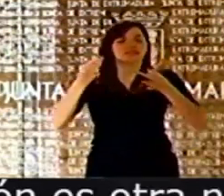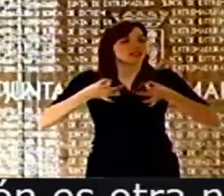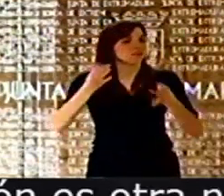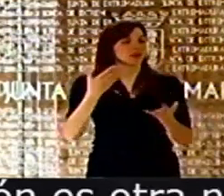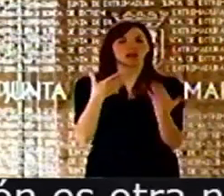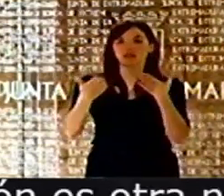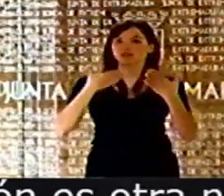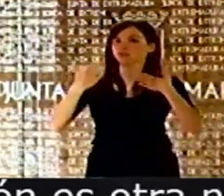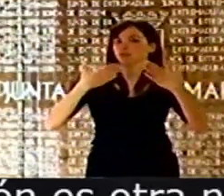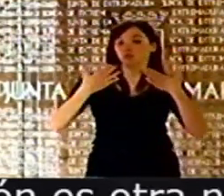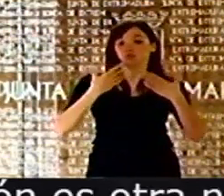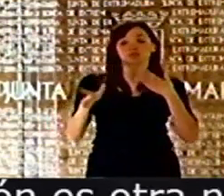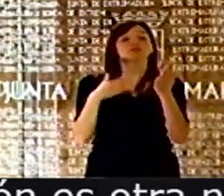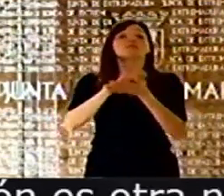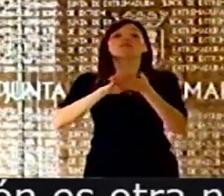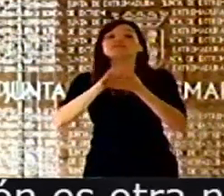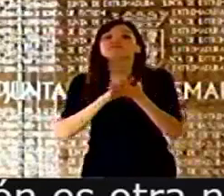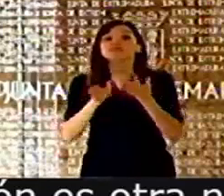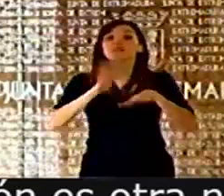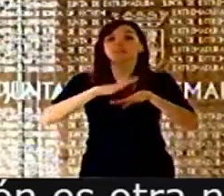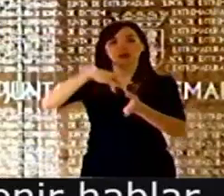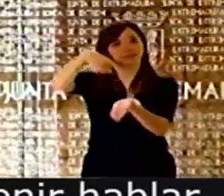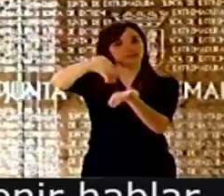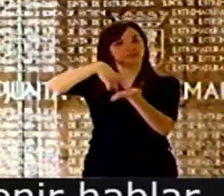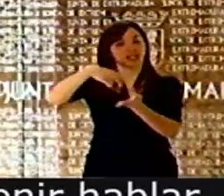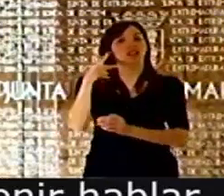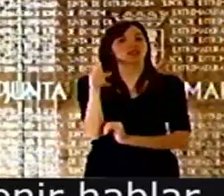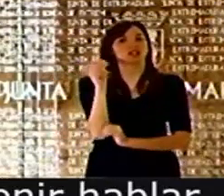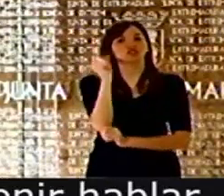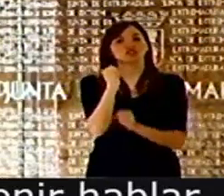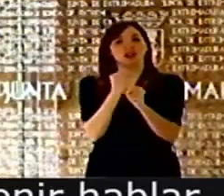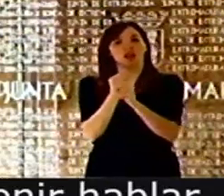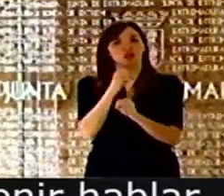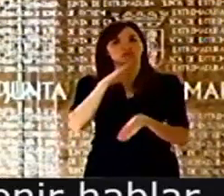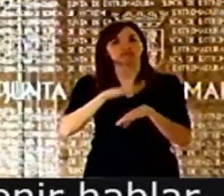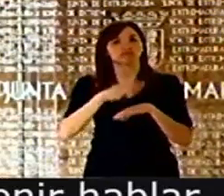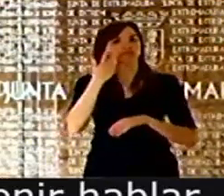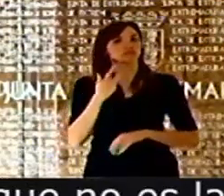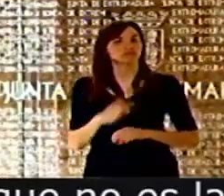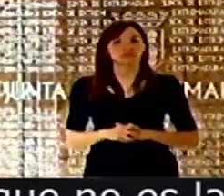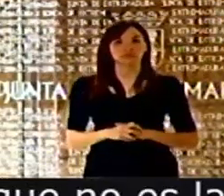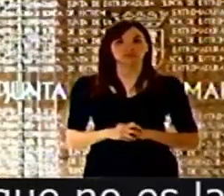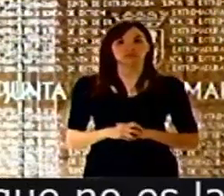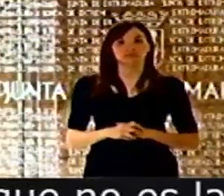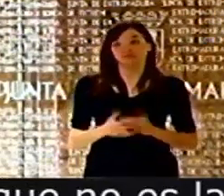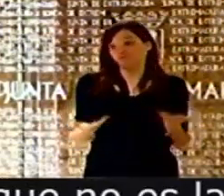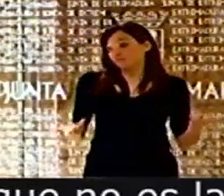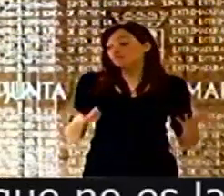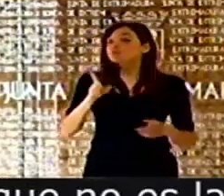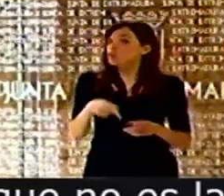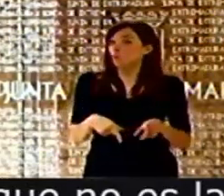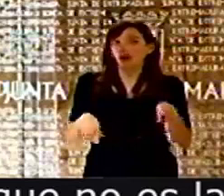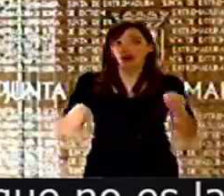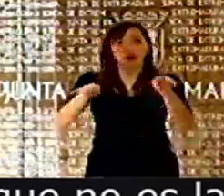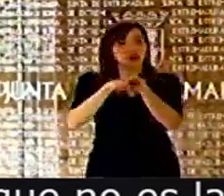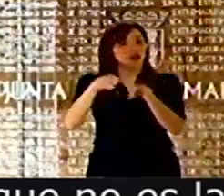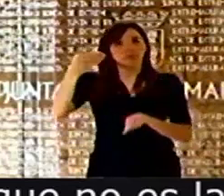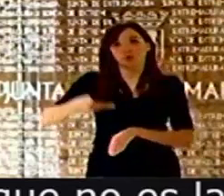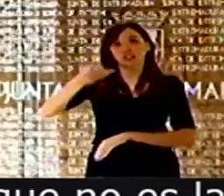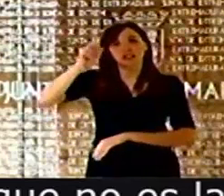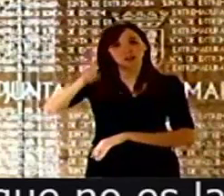permanente, a hablar para que se garanticen los derechos de los trabajadores y, lo que es más importante o no menos importante, y lo igualo en el nivel de importancia,